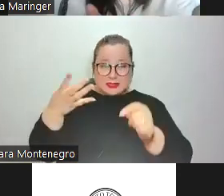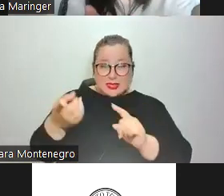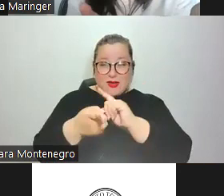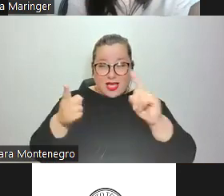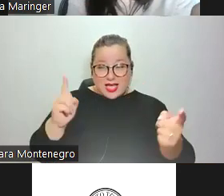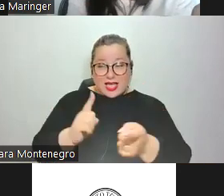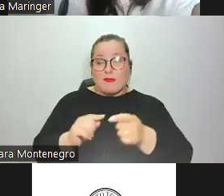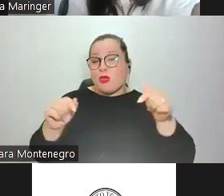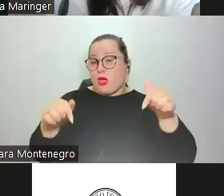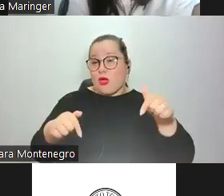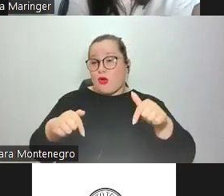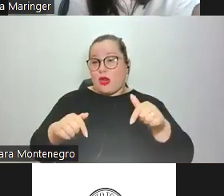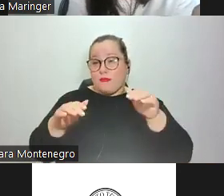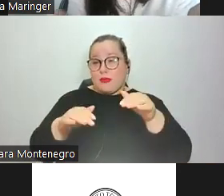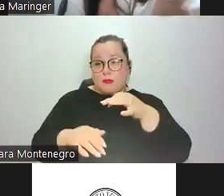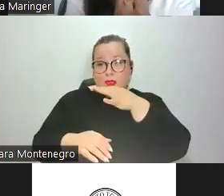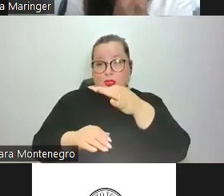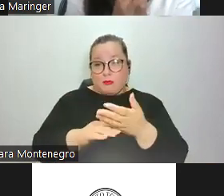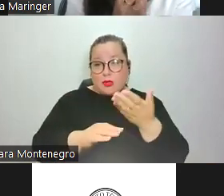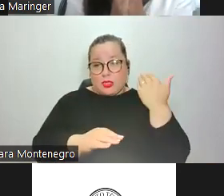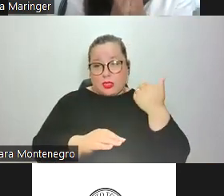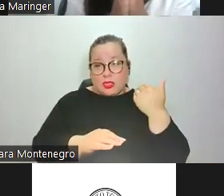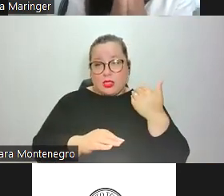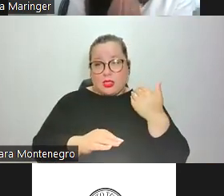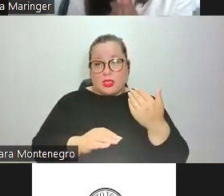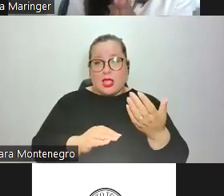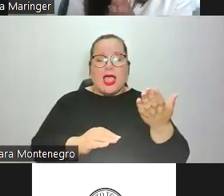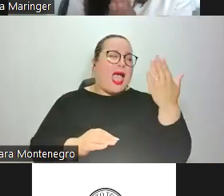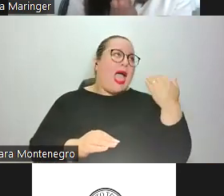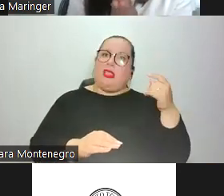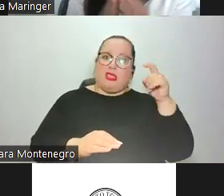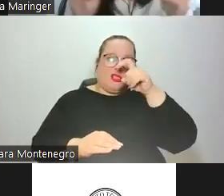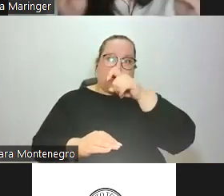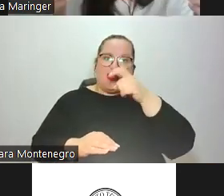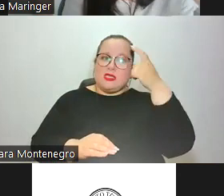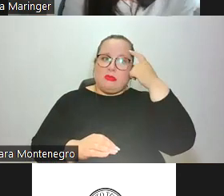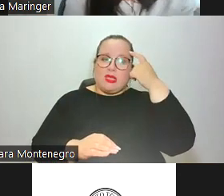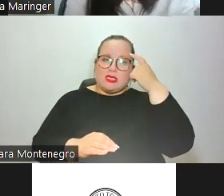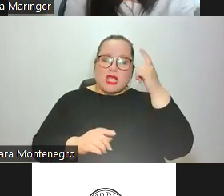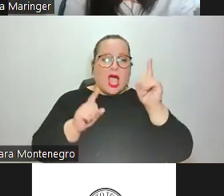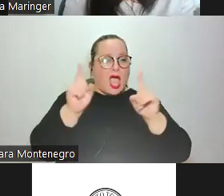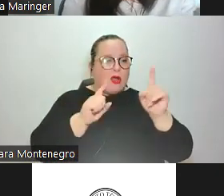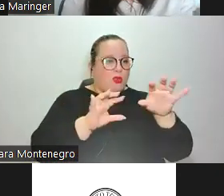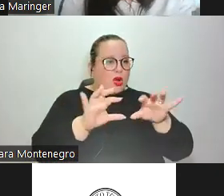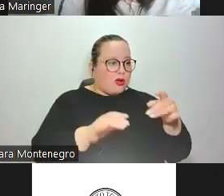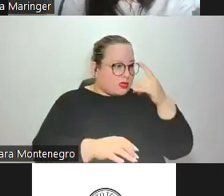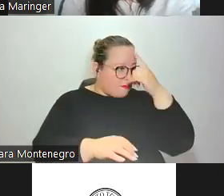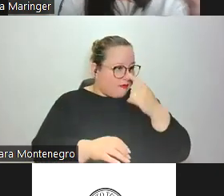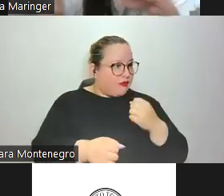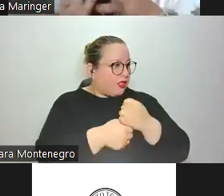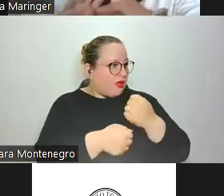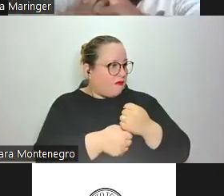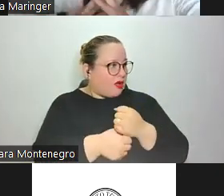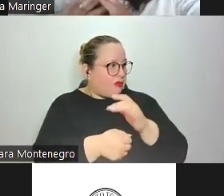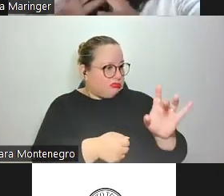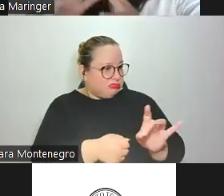como comentamos hace un momento, antes era impensable que a uno le pidieran ciertos perfiles para seleccionar que